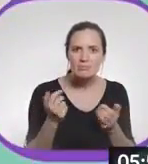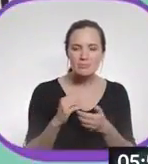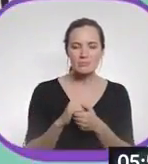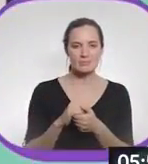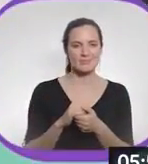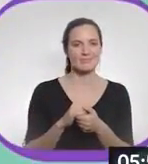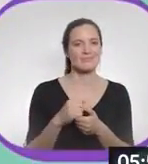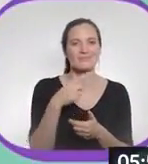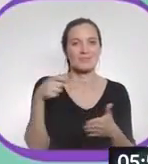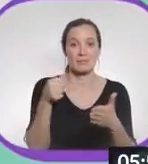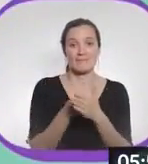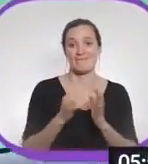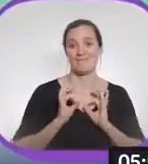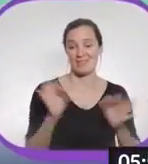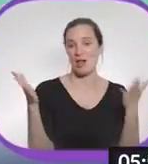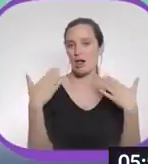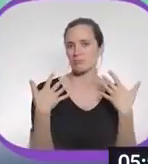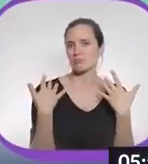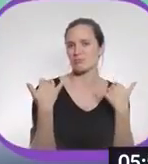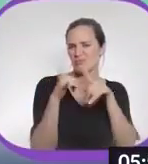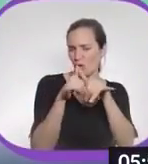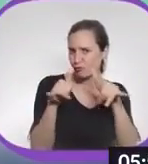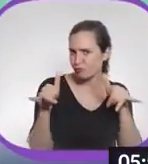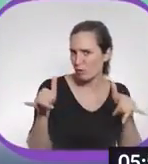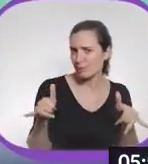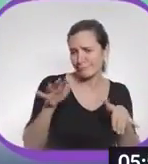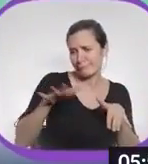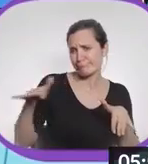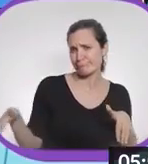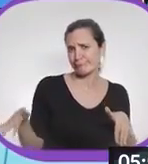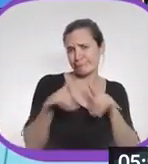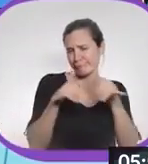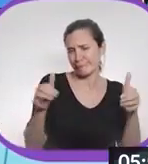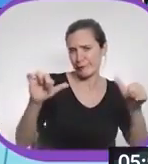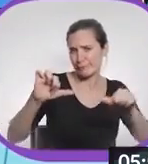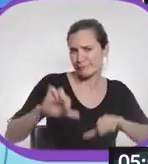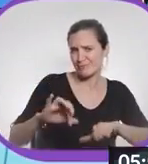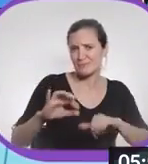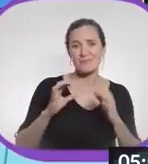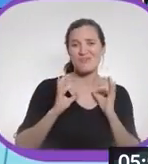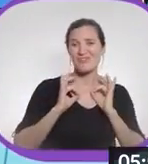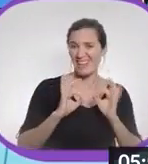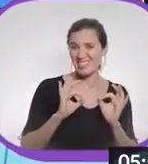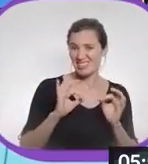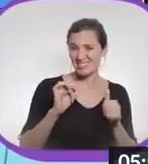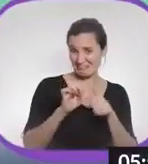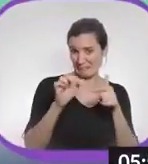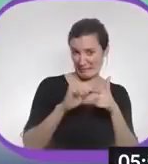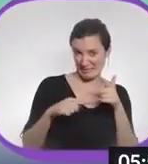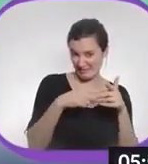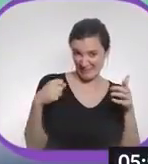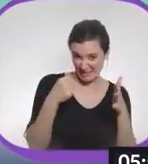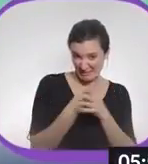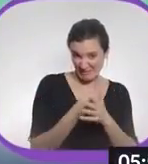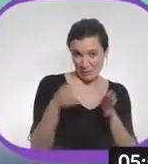Fines de semana y vacaciones de verano. Les habla Chetu Becha con malas noticias para los niños. Los fines de semana y vacaciones de verano han sido mágicamente cancelados.